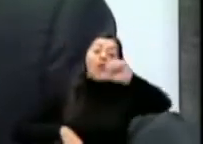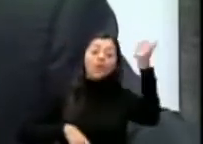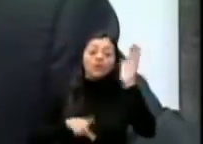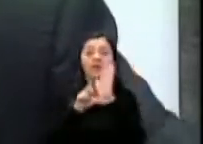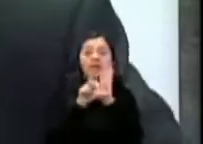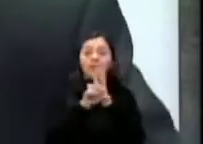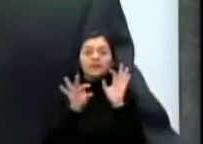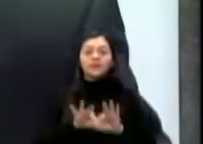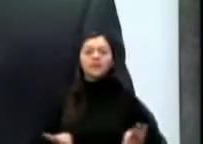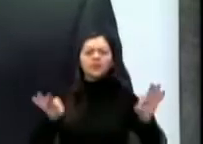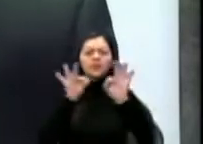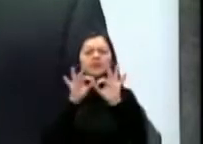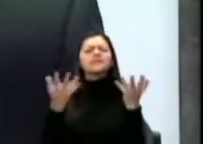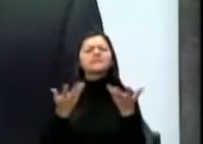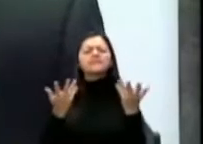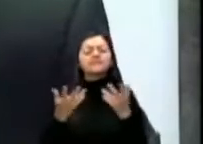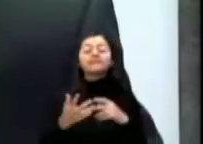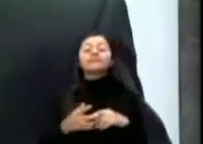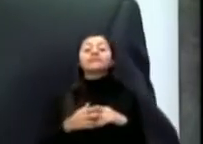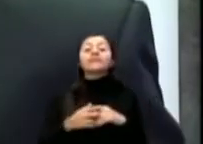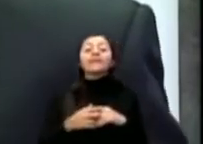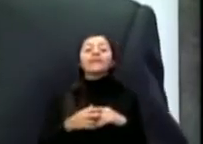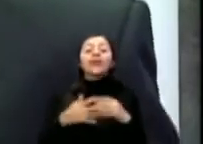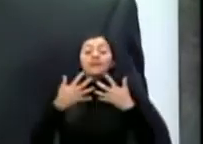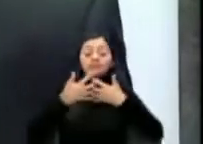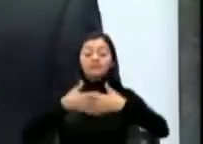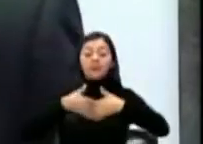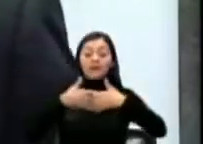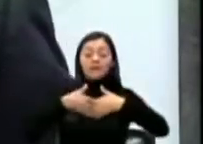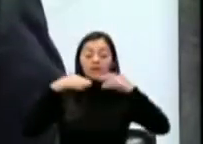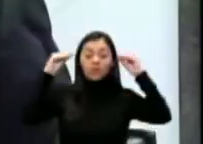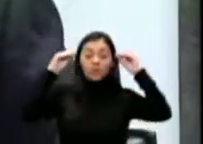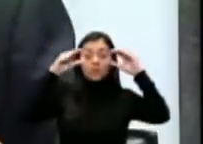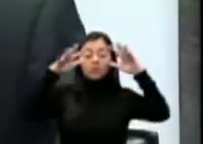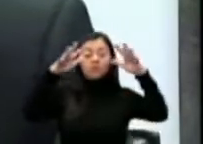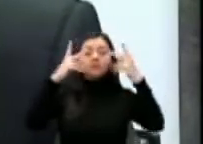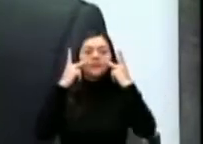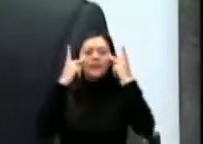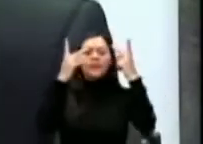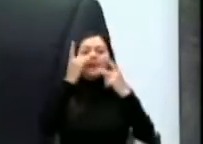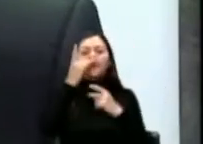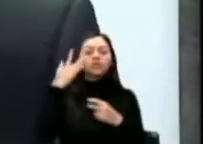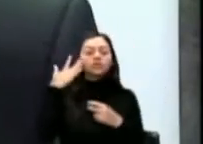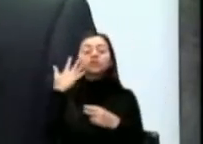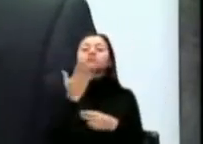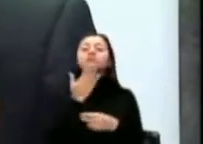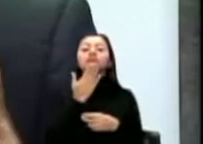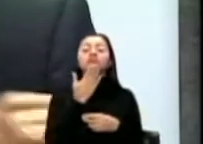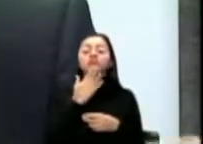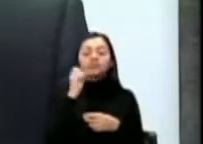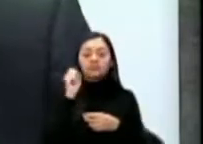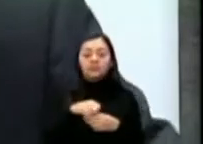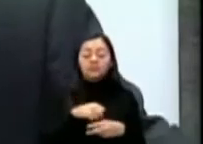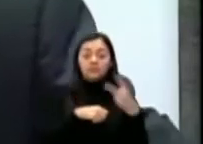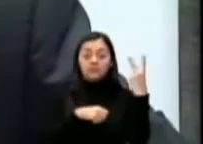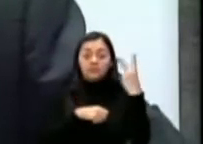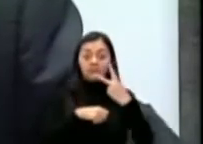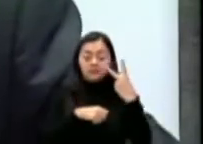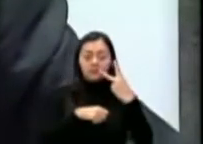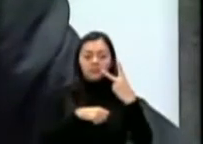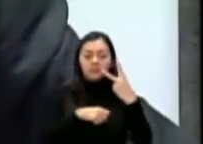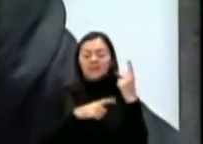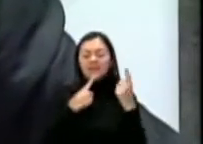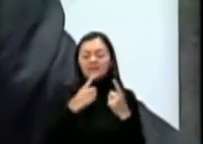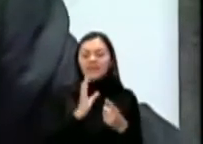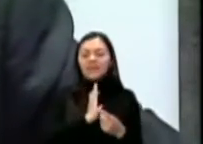gran parte de nuestras hidroeléctricas miran hacia la amazonía hay dos vertientes le dicen los técnicos siempre